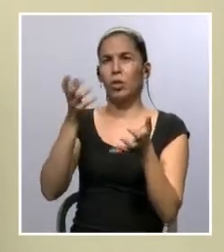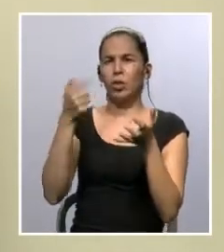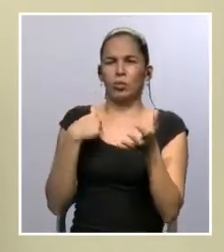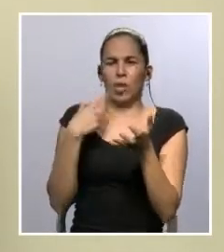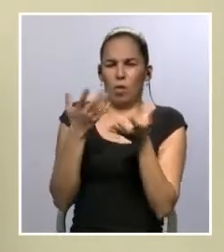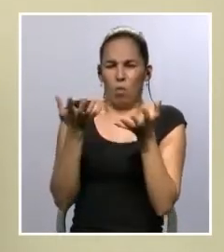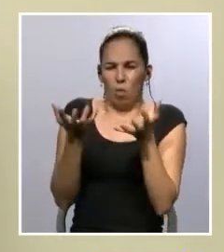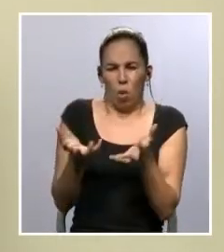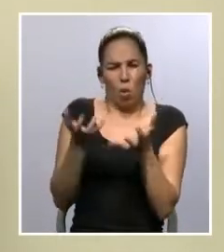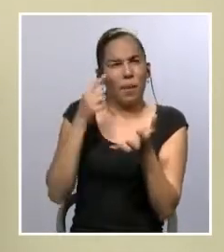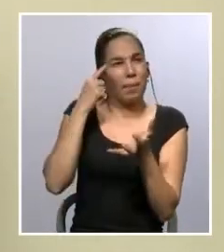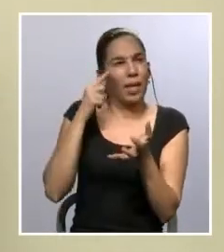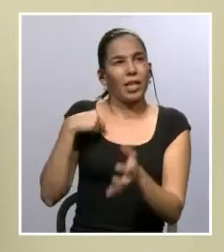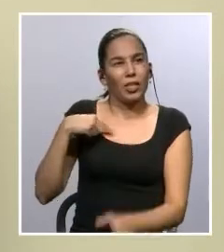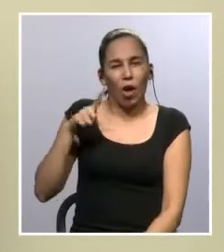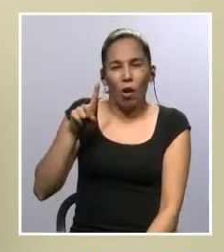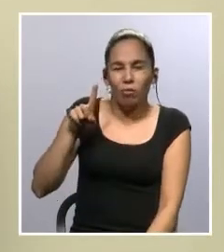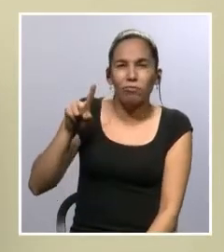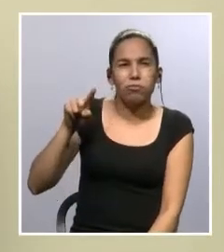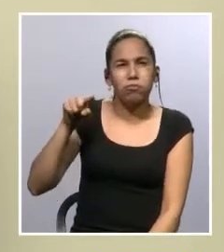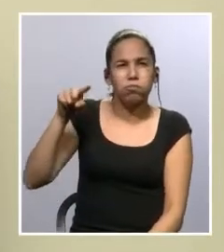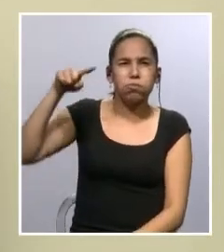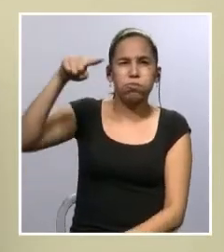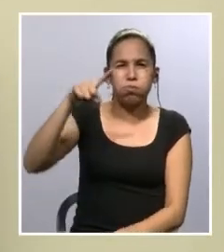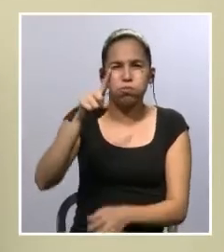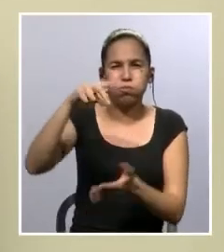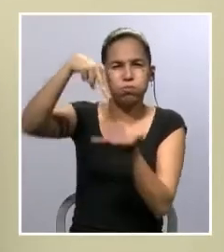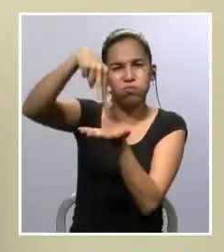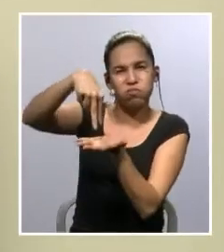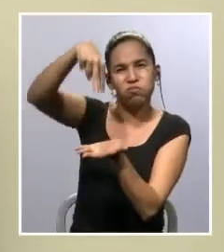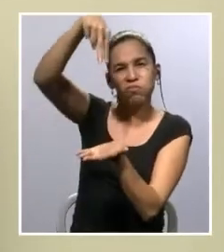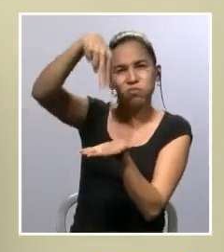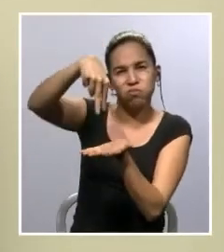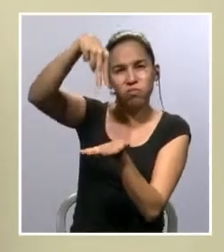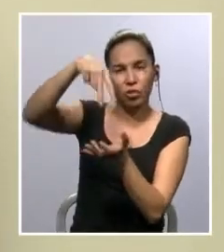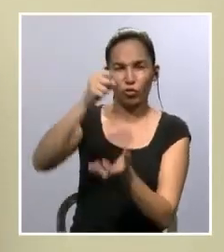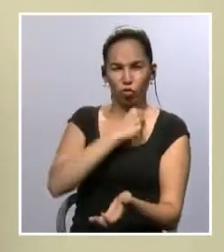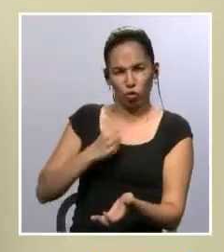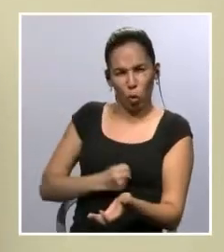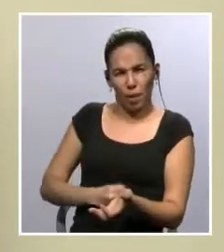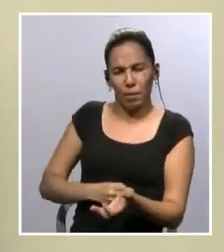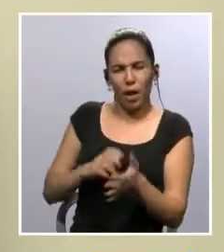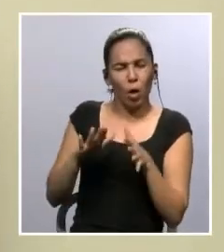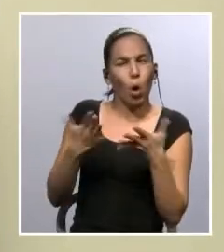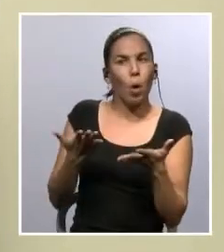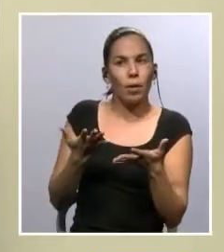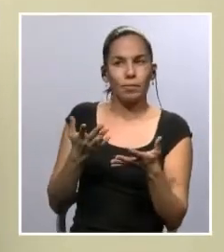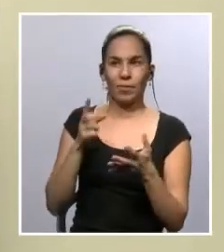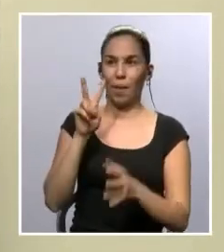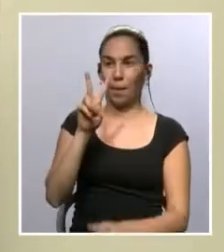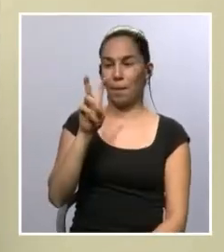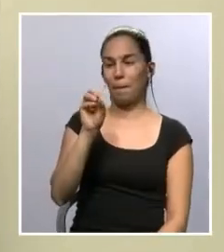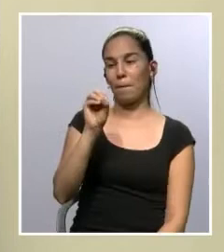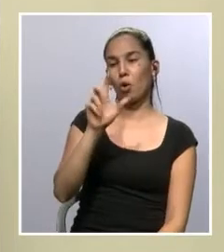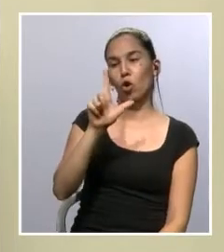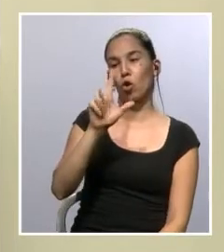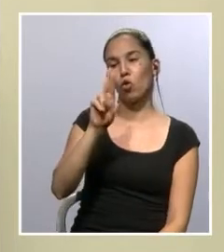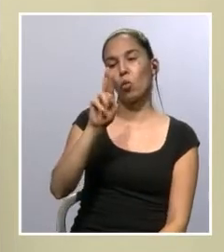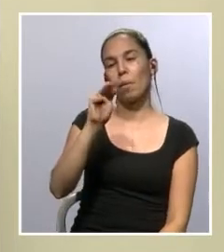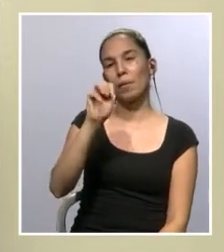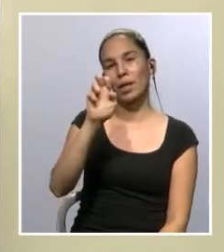aire. Entonces, despejo volumen, nada más tiro el volumen para allá y la densidad para acá. Entonces digo, volumen sería